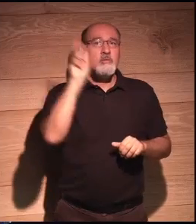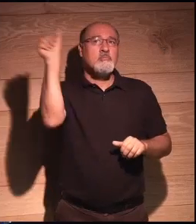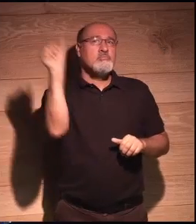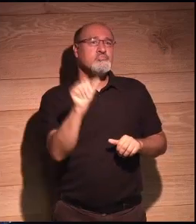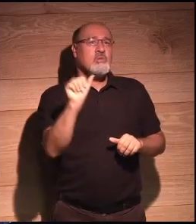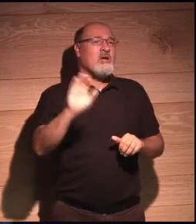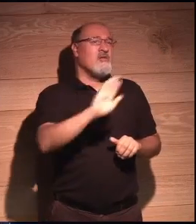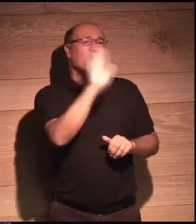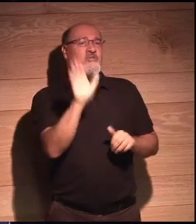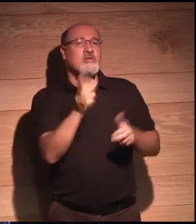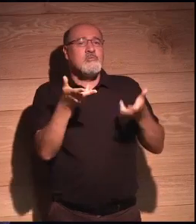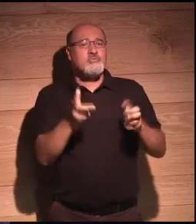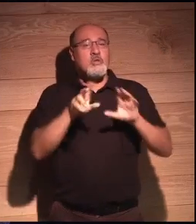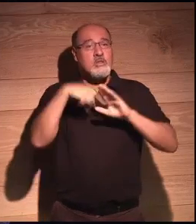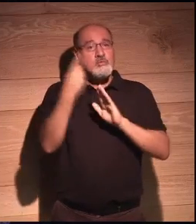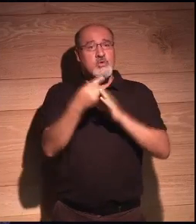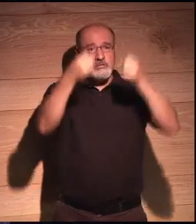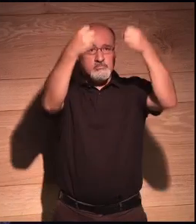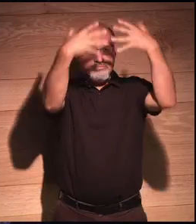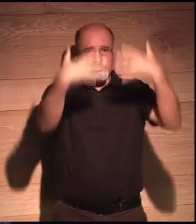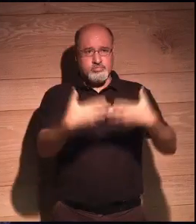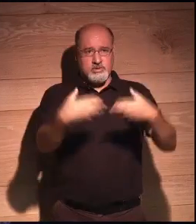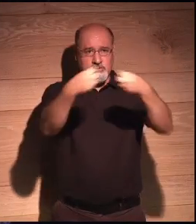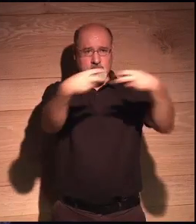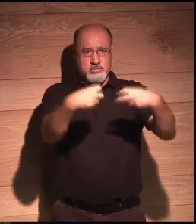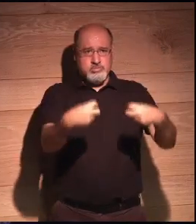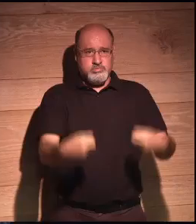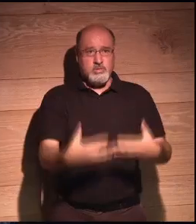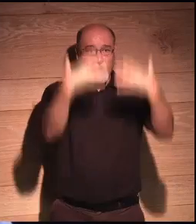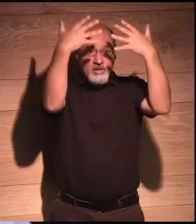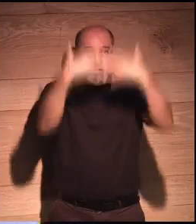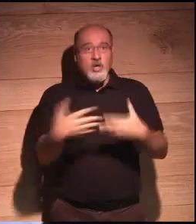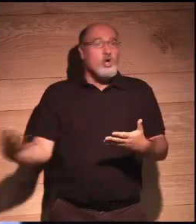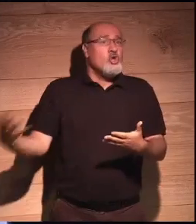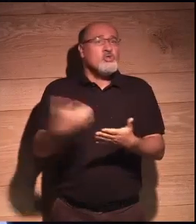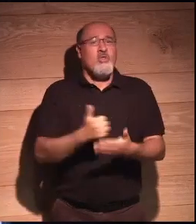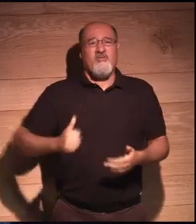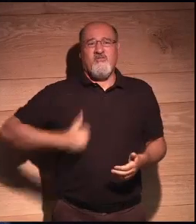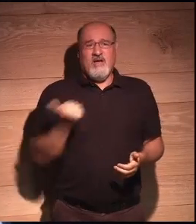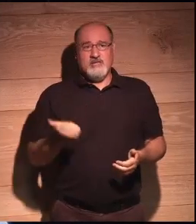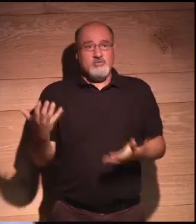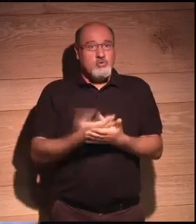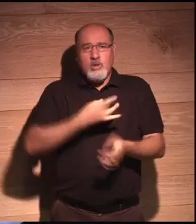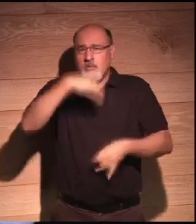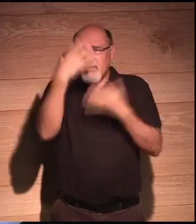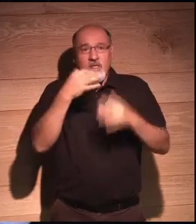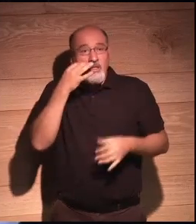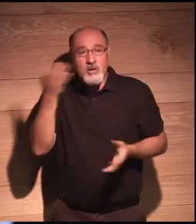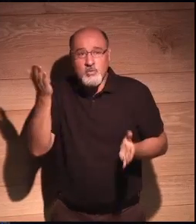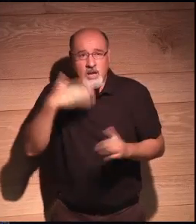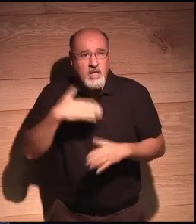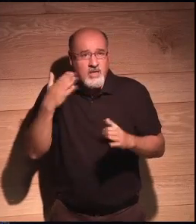a ver los créditos, te cuenta que es falso, que está todo inventado. Y de hecho a lo largo